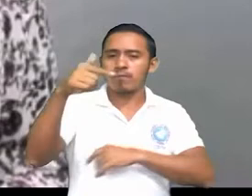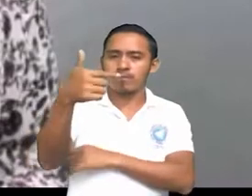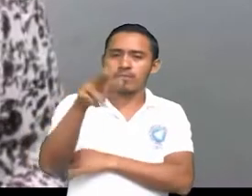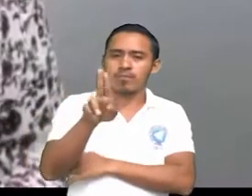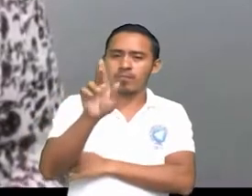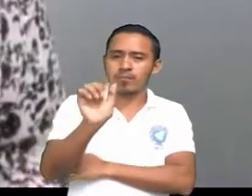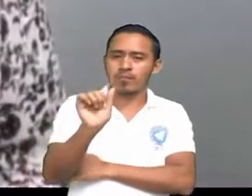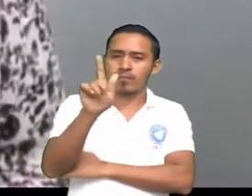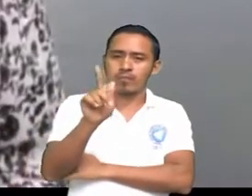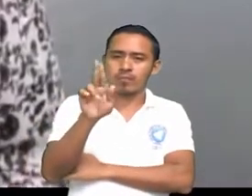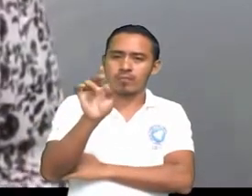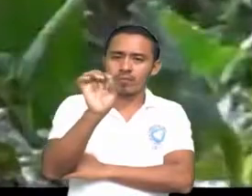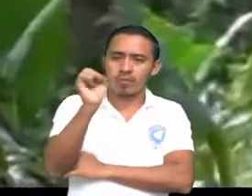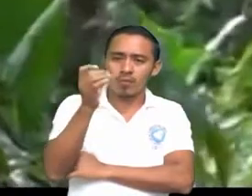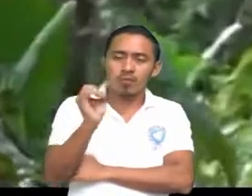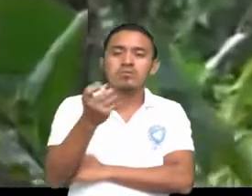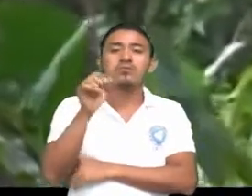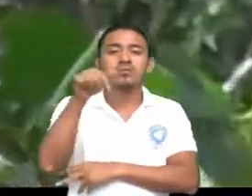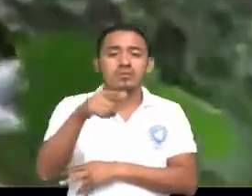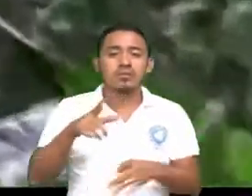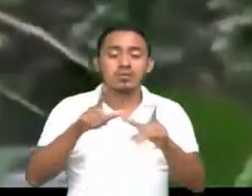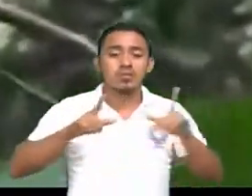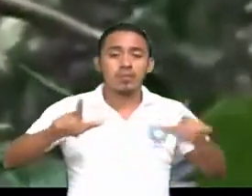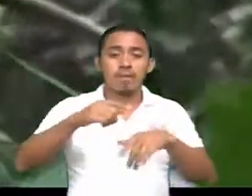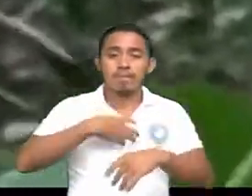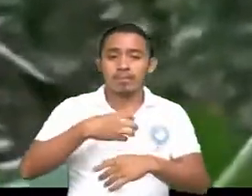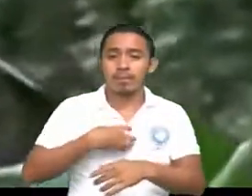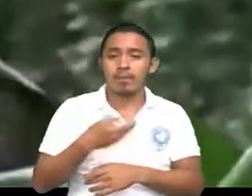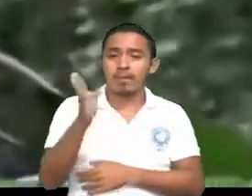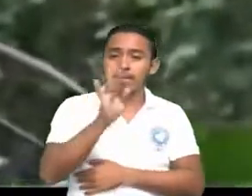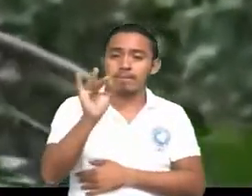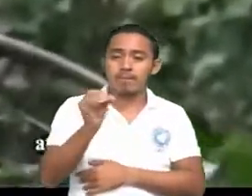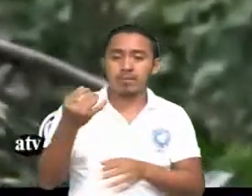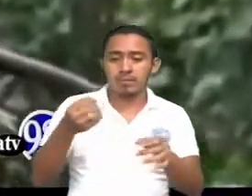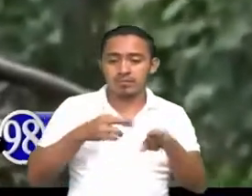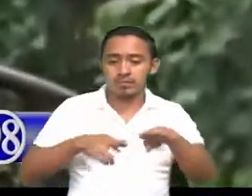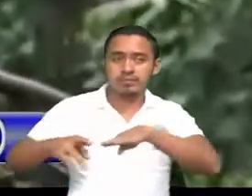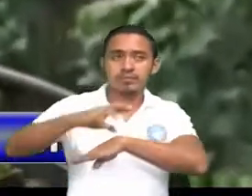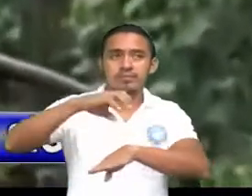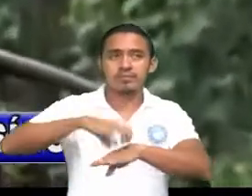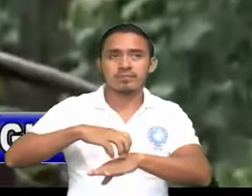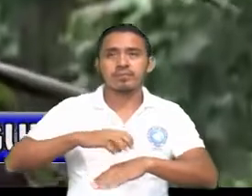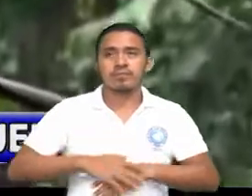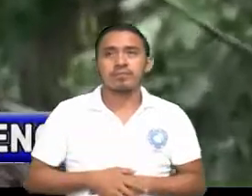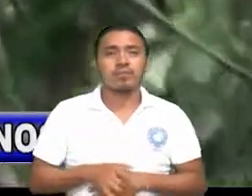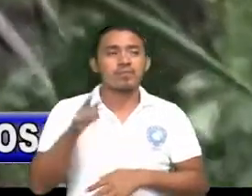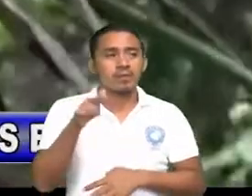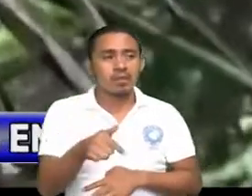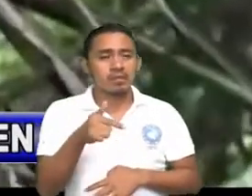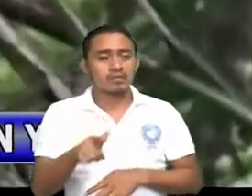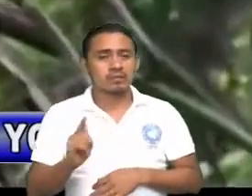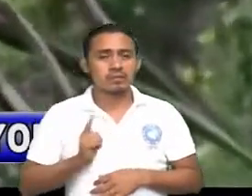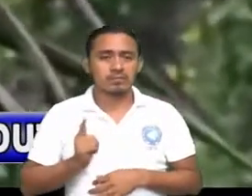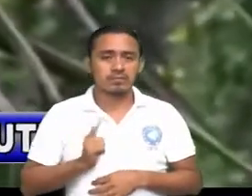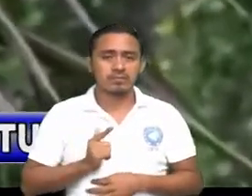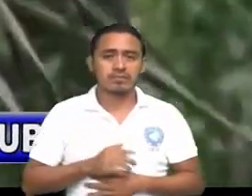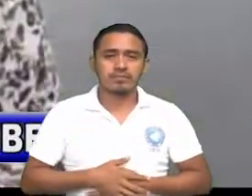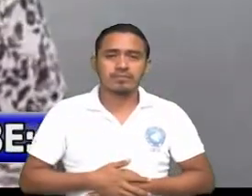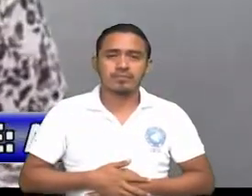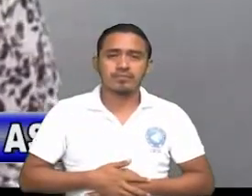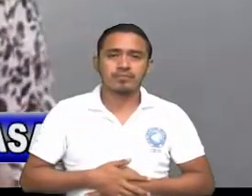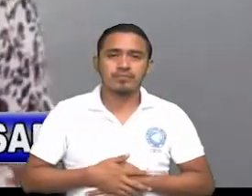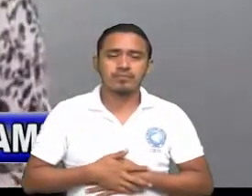Reserva Los Huatusos es una reserva de la biosfera de Río San Juan y en ella encontramos